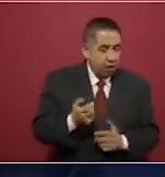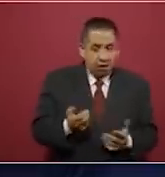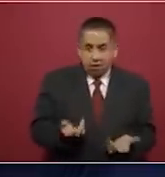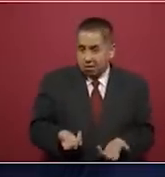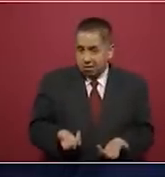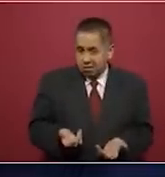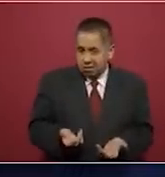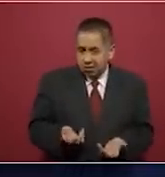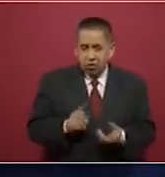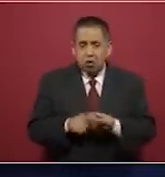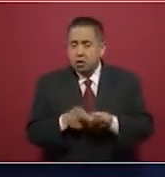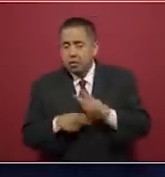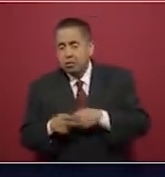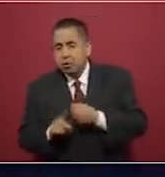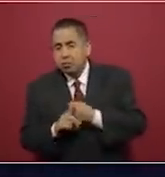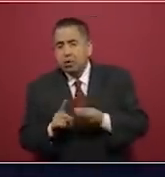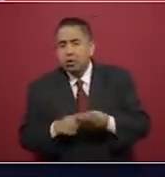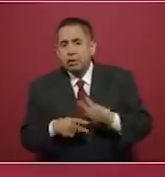y al mismo tiempo